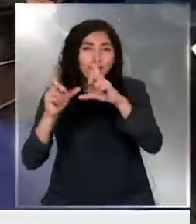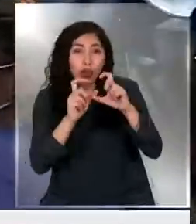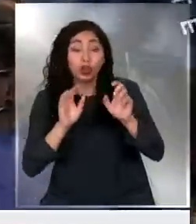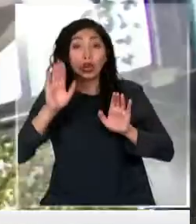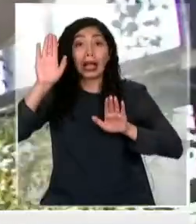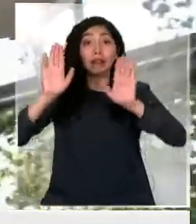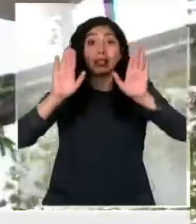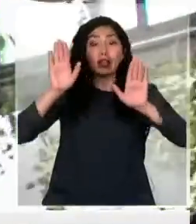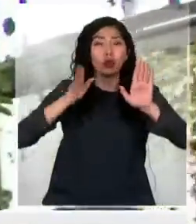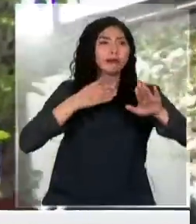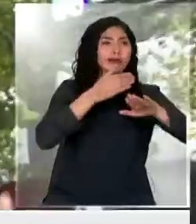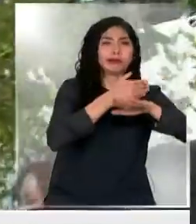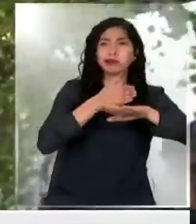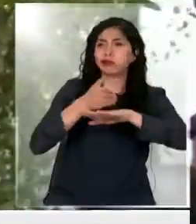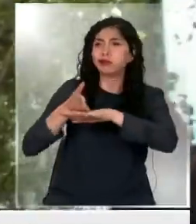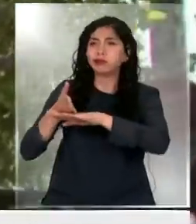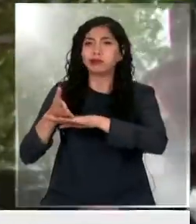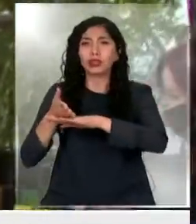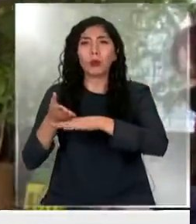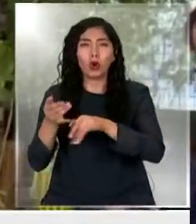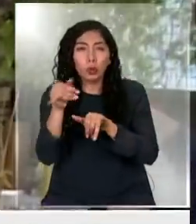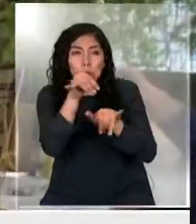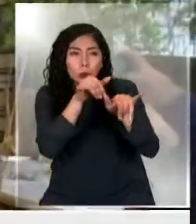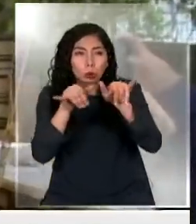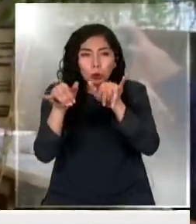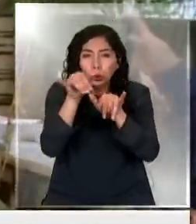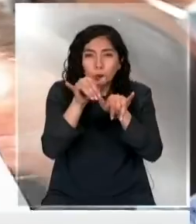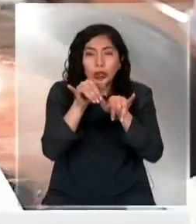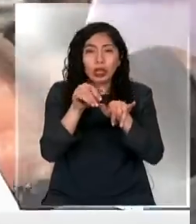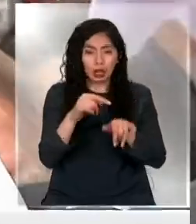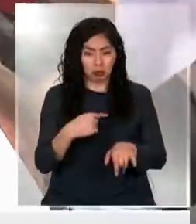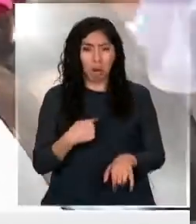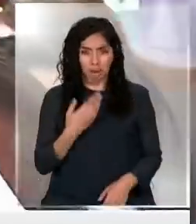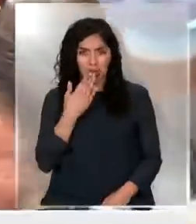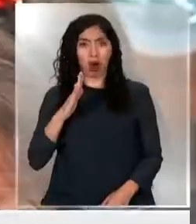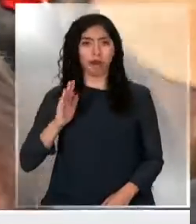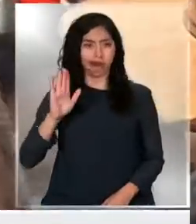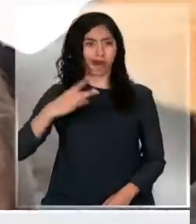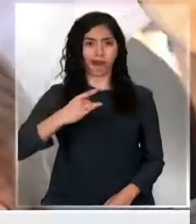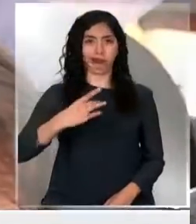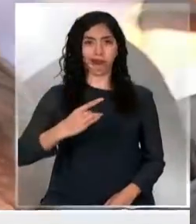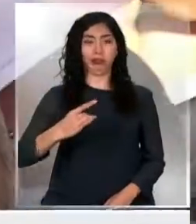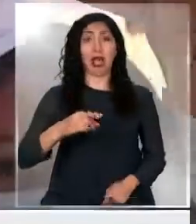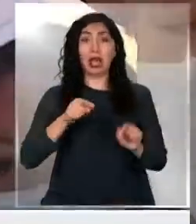se despliegan para convencer a la ciudadanía de que son la mejor opción. Así se